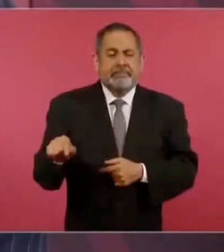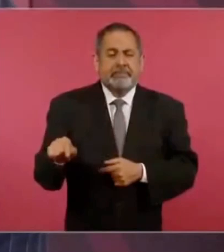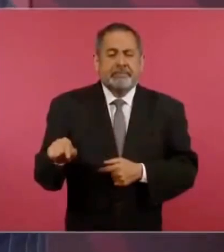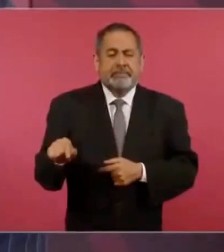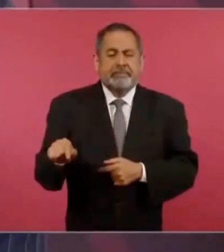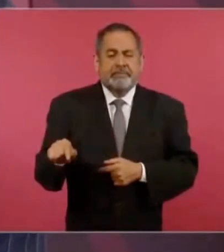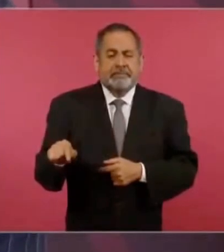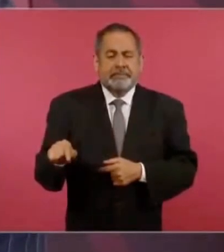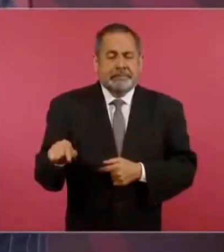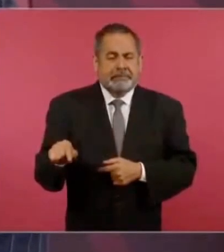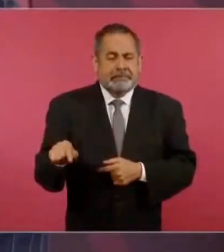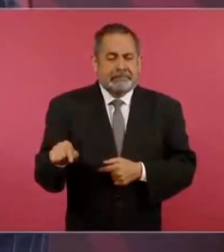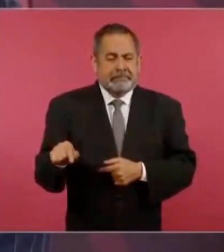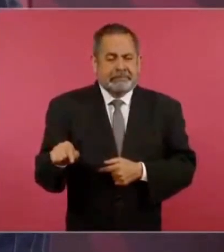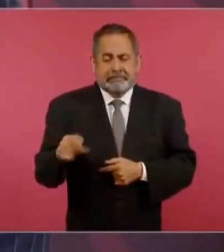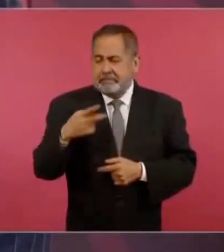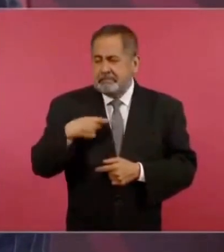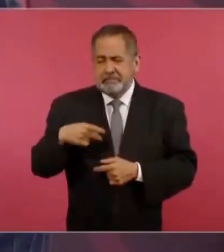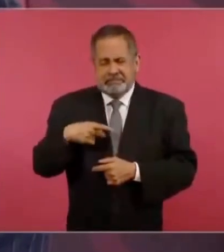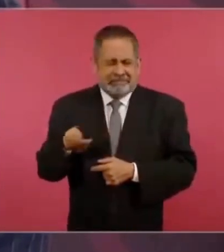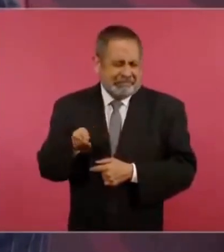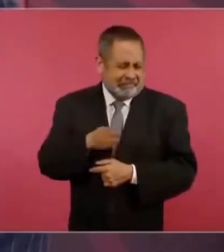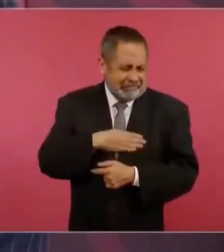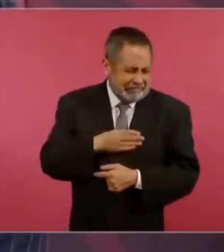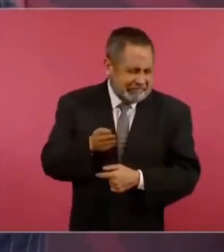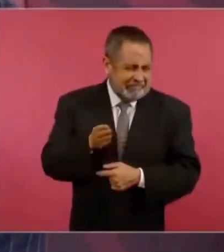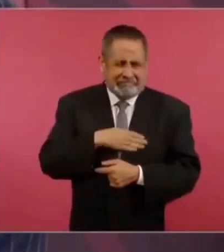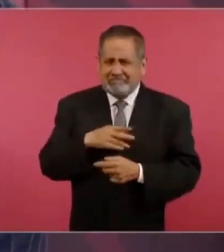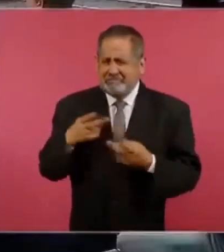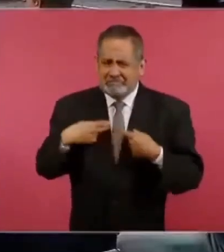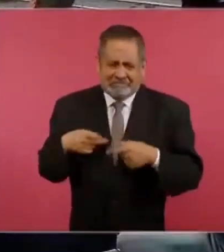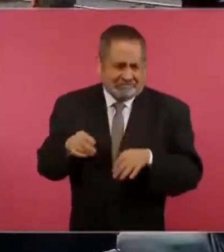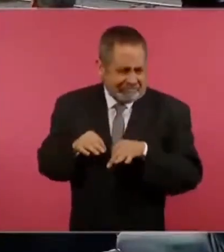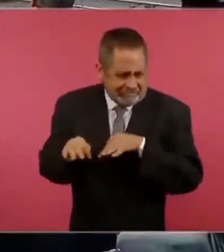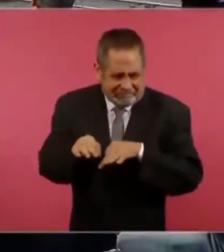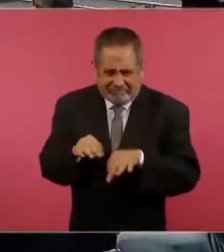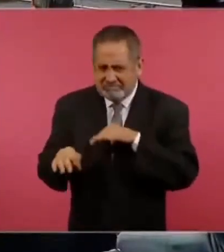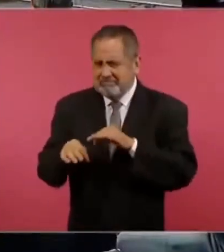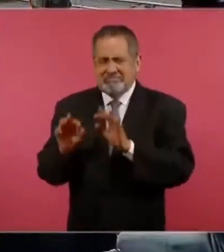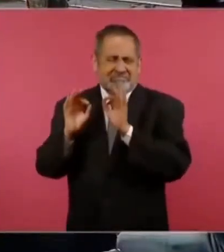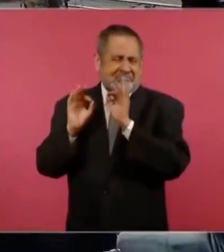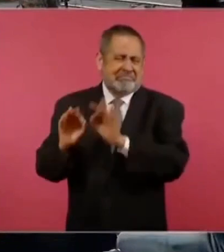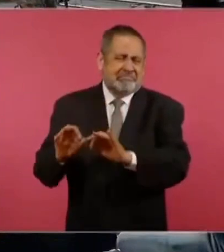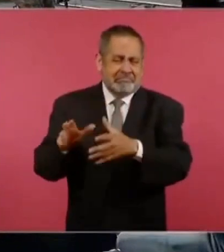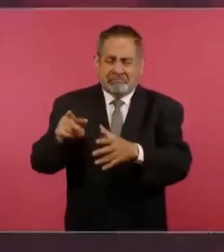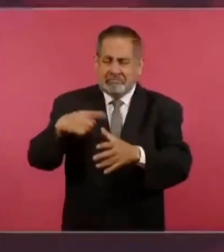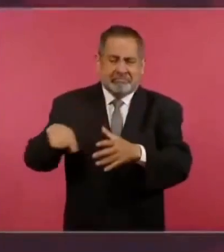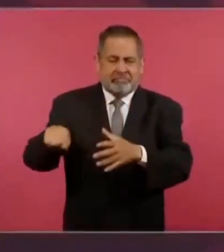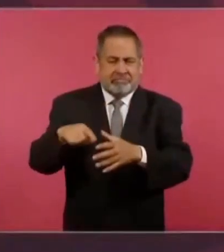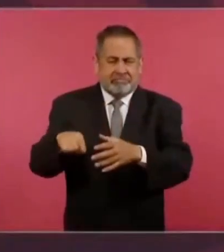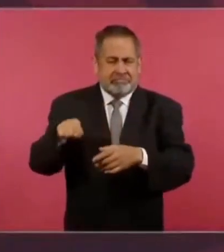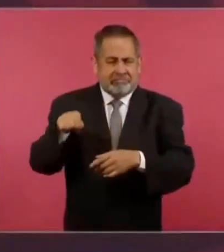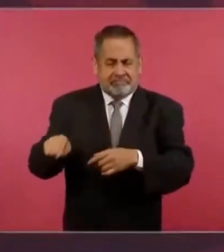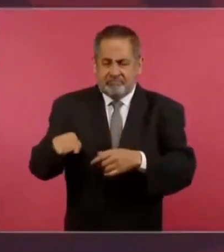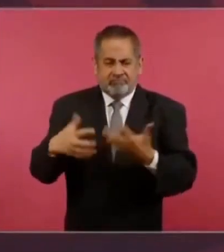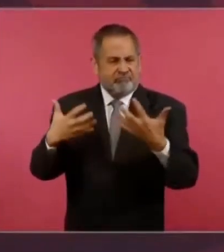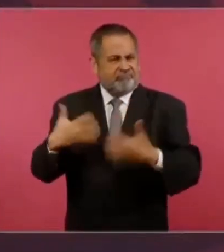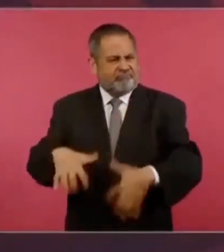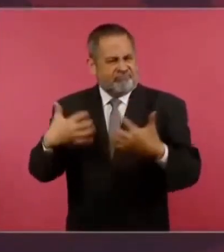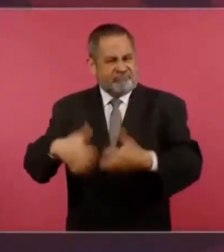y es gente muy buena, trabajadora, son los primeros